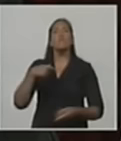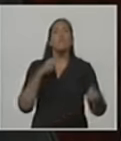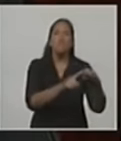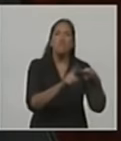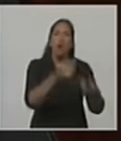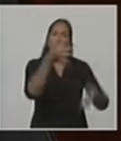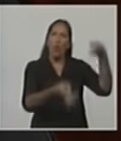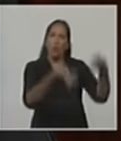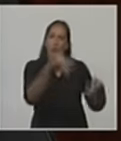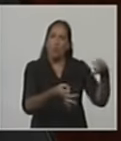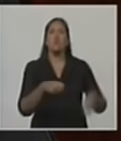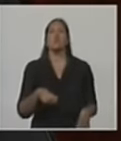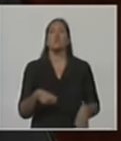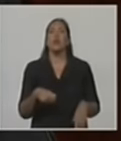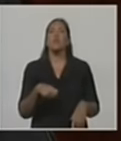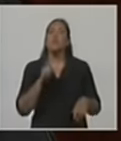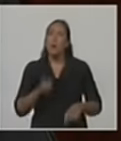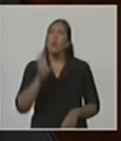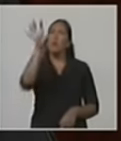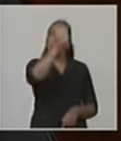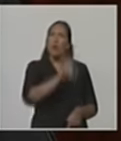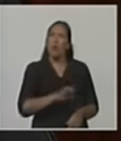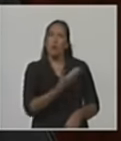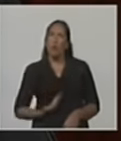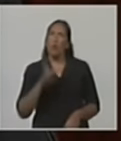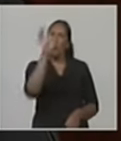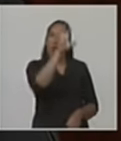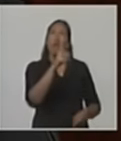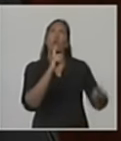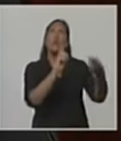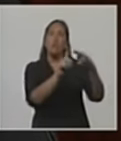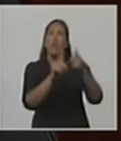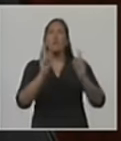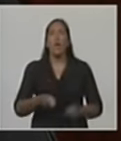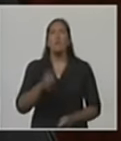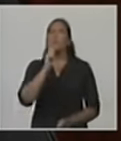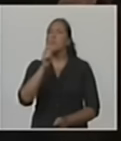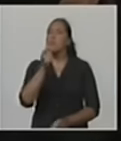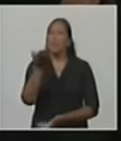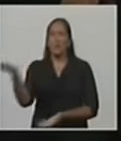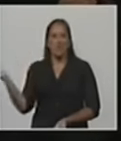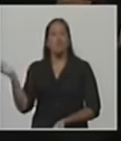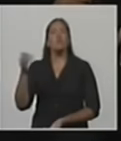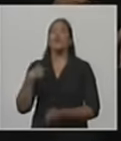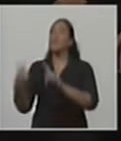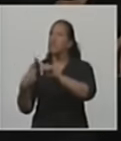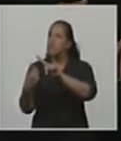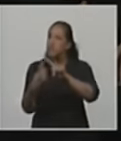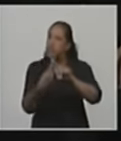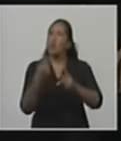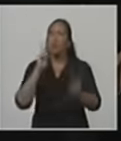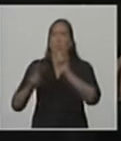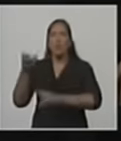diálogo con los gobernadores y en el trato con la prensa. Cumplimos con lo que creemos es el espíritu de la